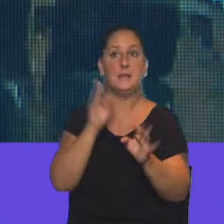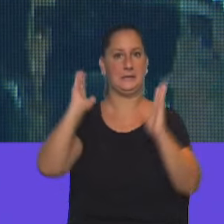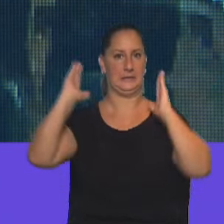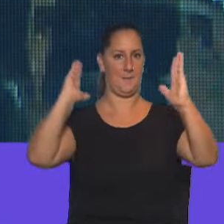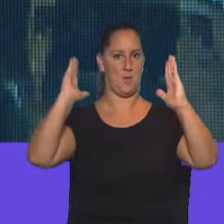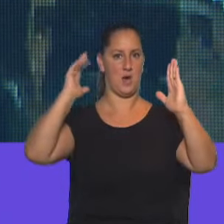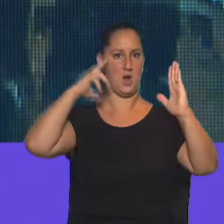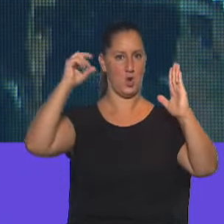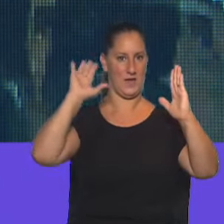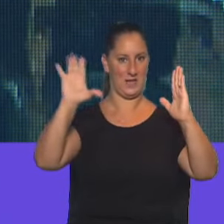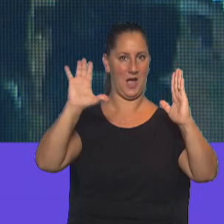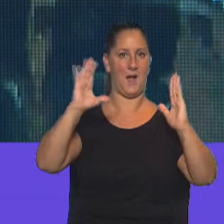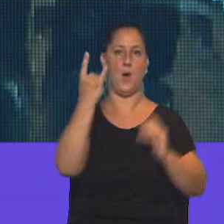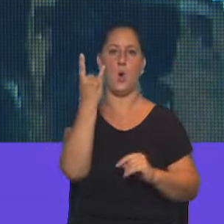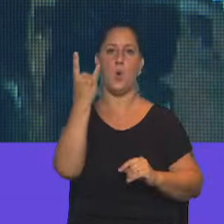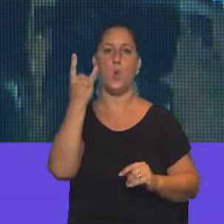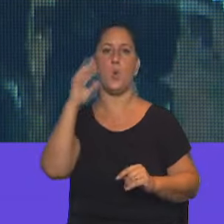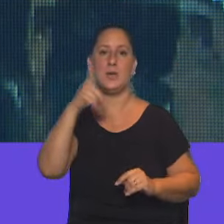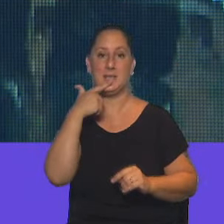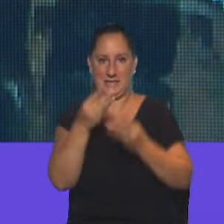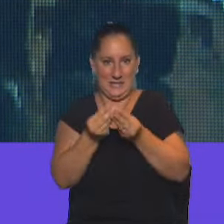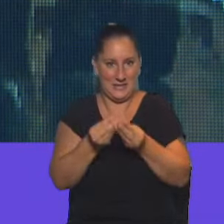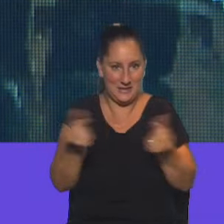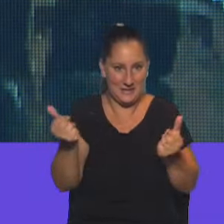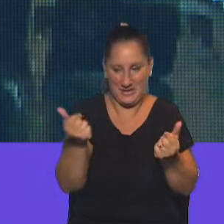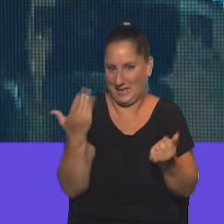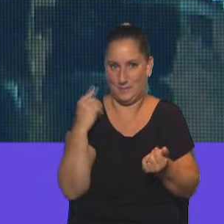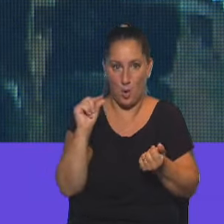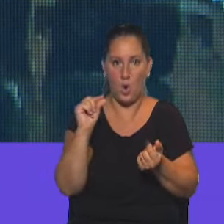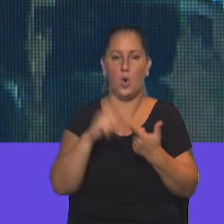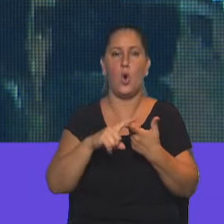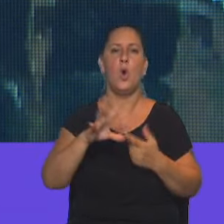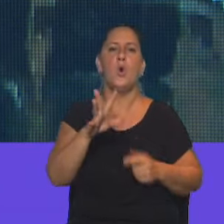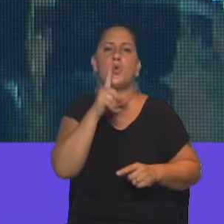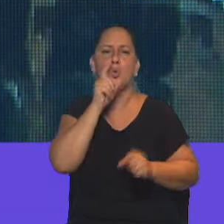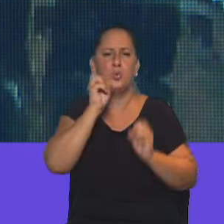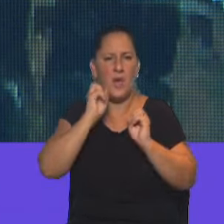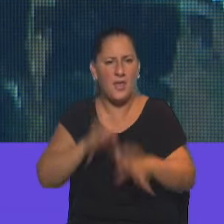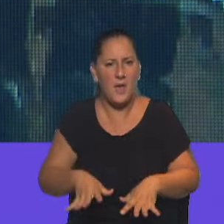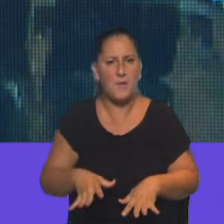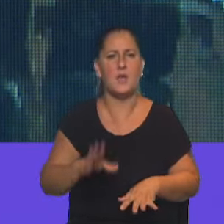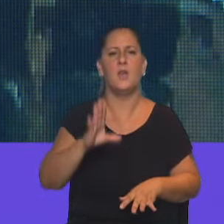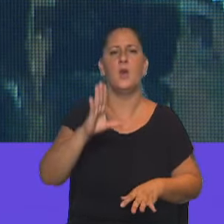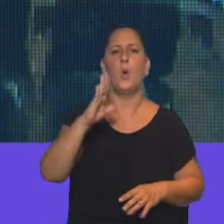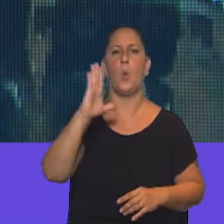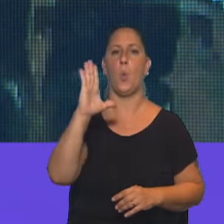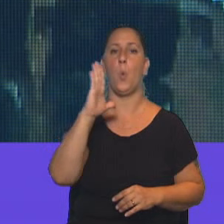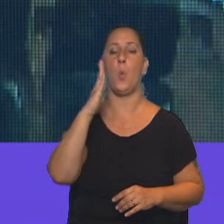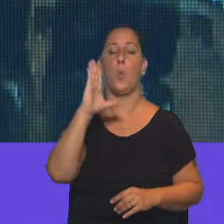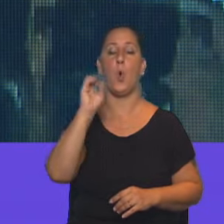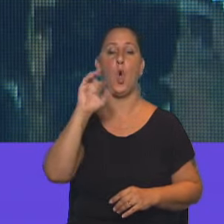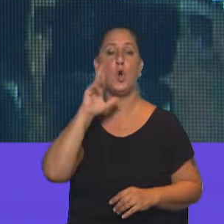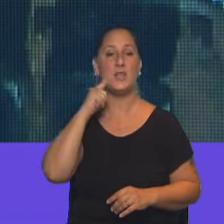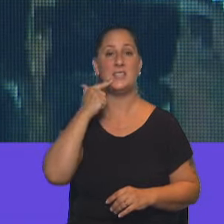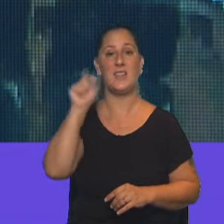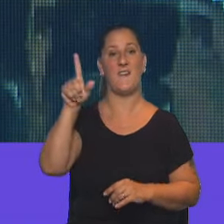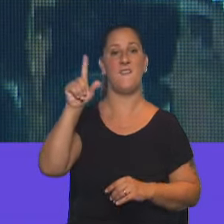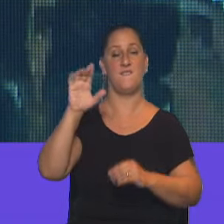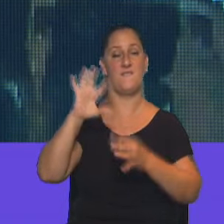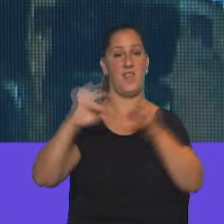con la unión soviética recién disuelta con una rusia muy débil con un boris yeltsin presidente entonces desde la federación